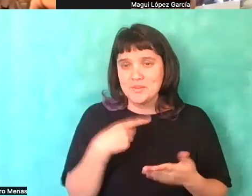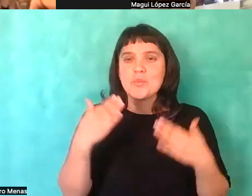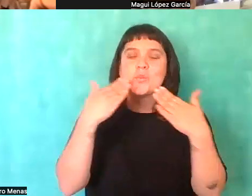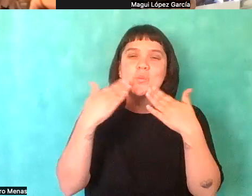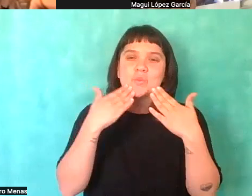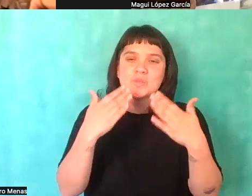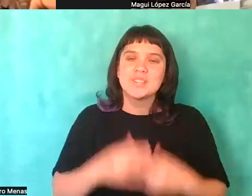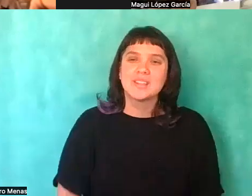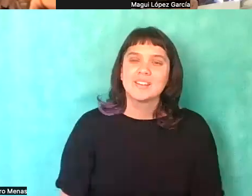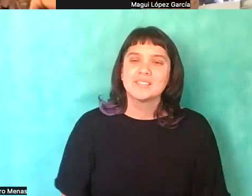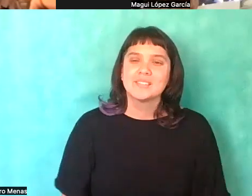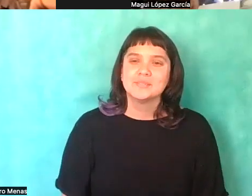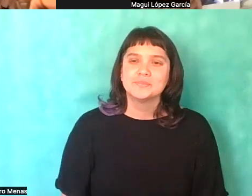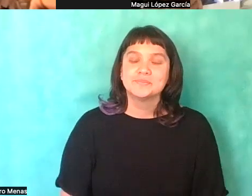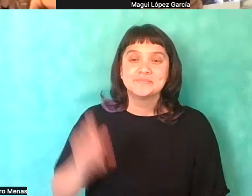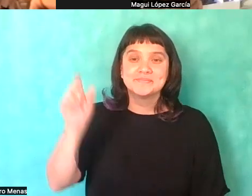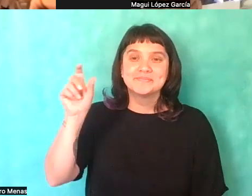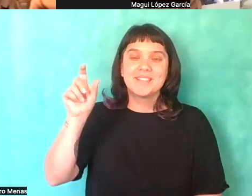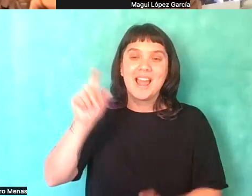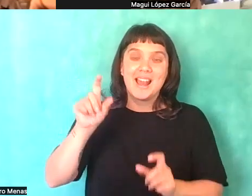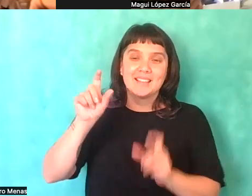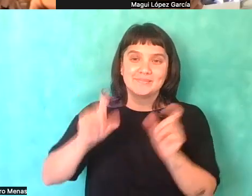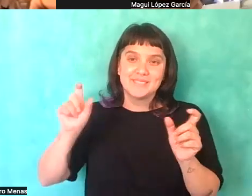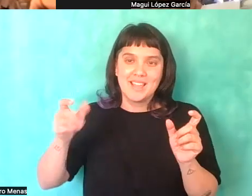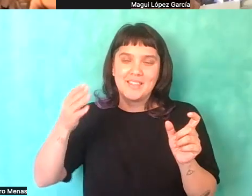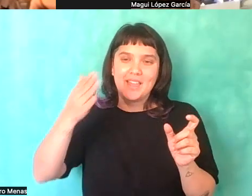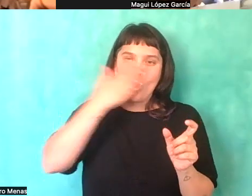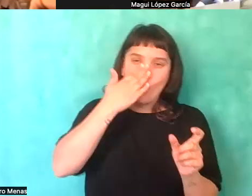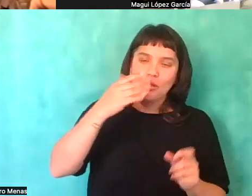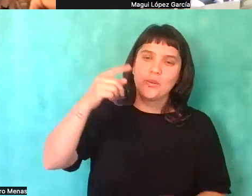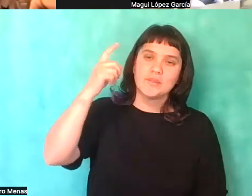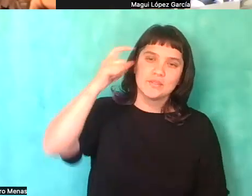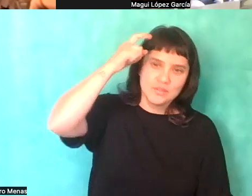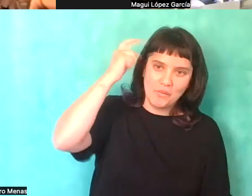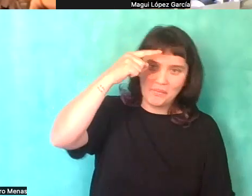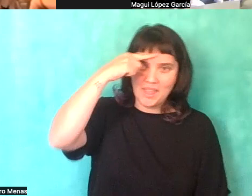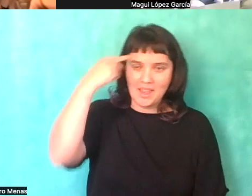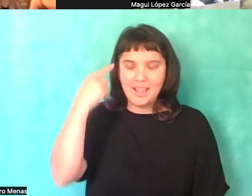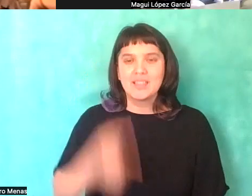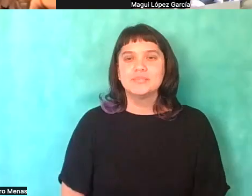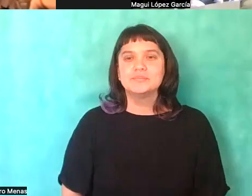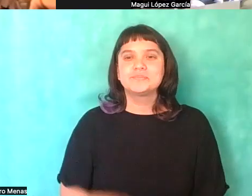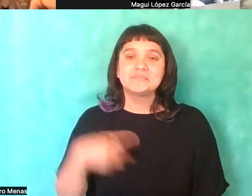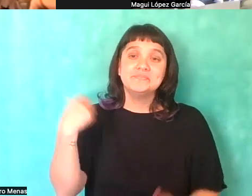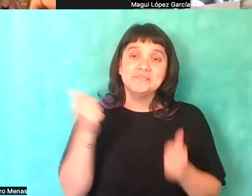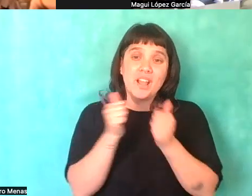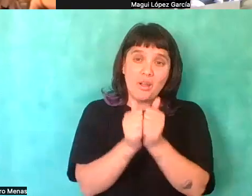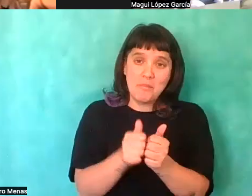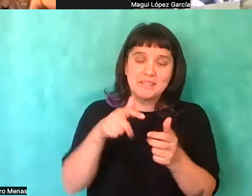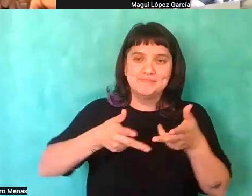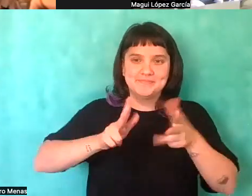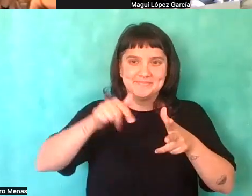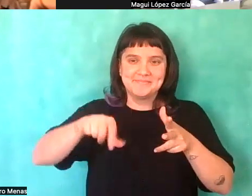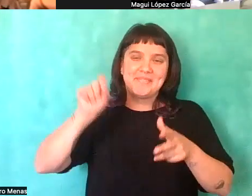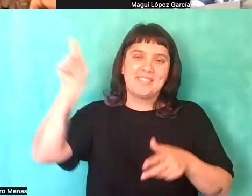gracias a las chicas desde Córdoba, Sofía y Nadia. Sofía y Nadia, que nos acompañaron enseñando desde